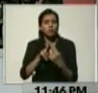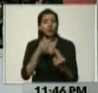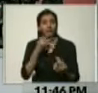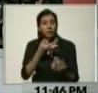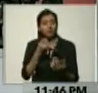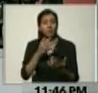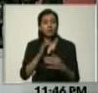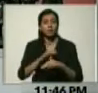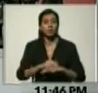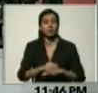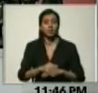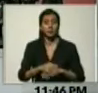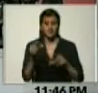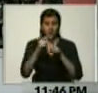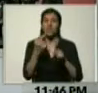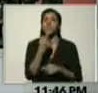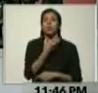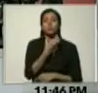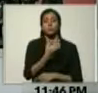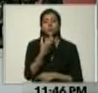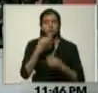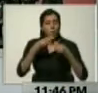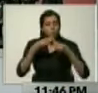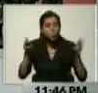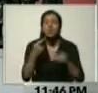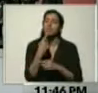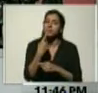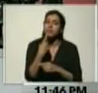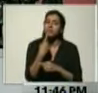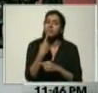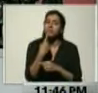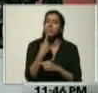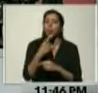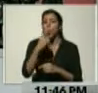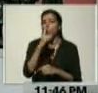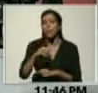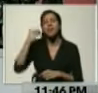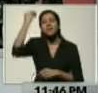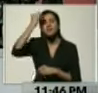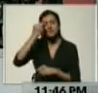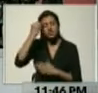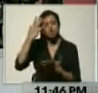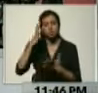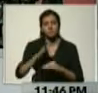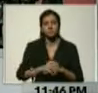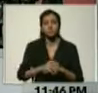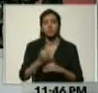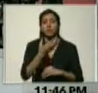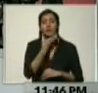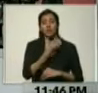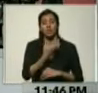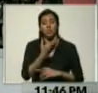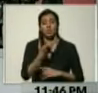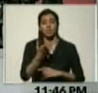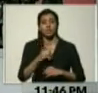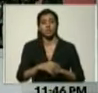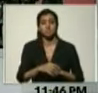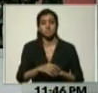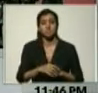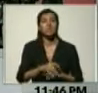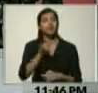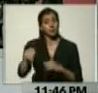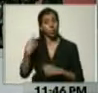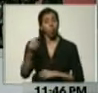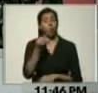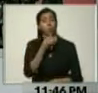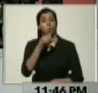las palabras del comandante Fidel Castro fijó posición pública con una de sus reflexiones. Luego puso la bota imperial en el suelo argentino y en su